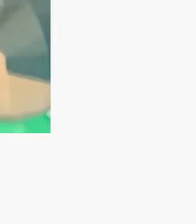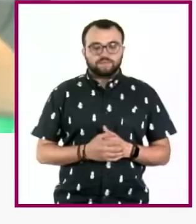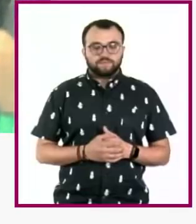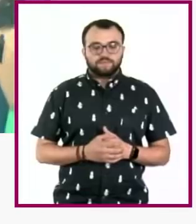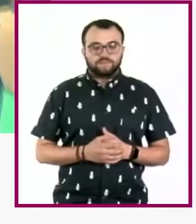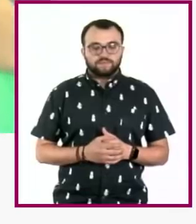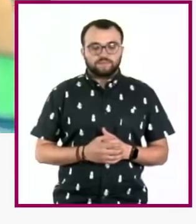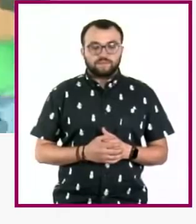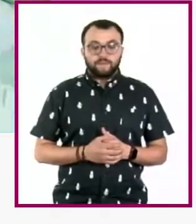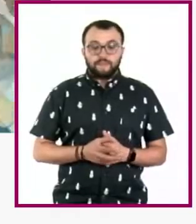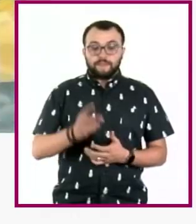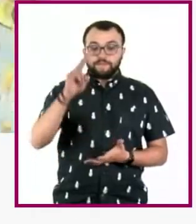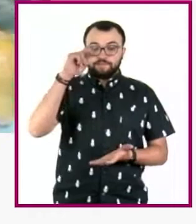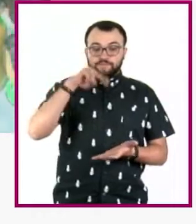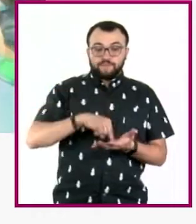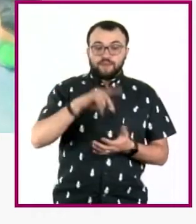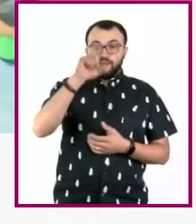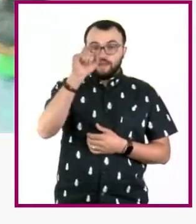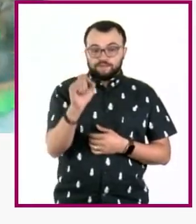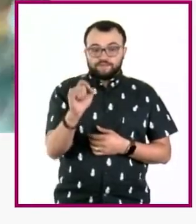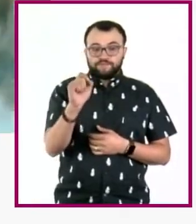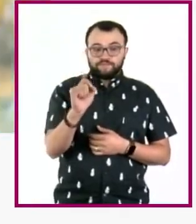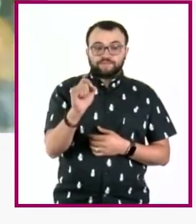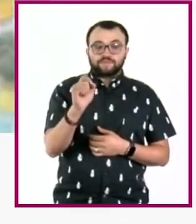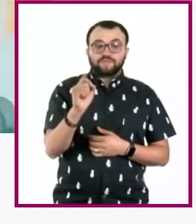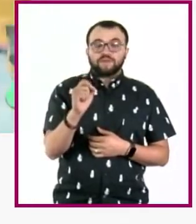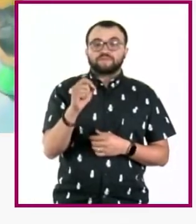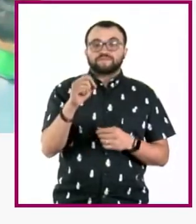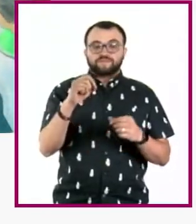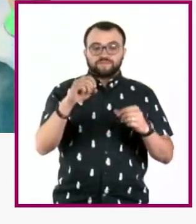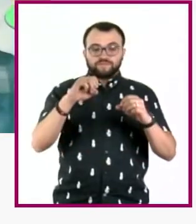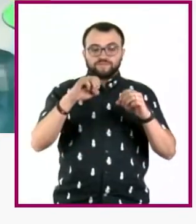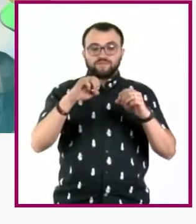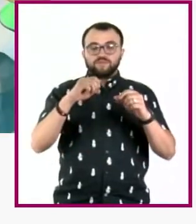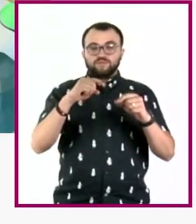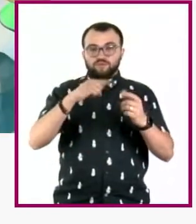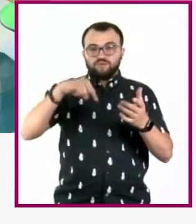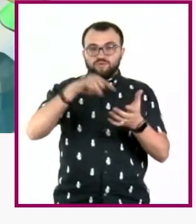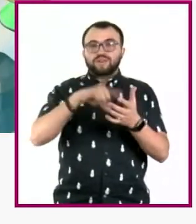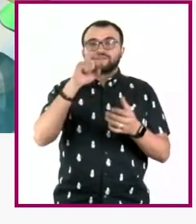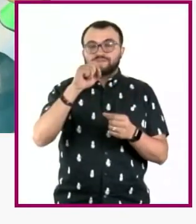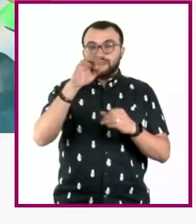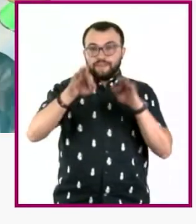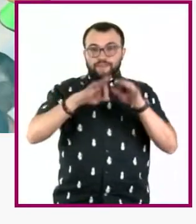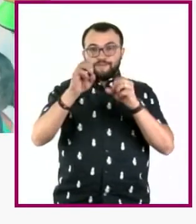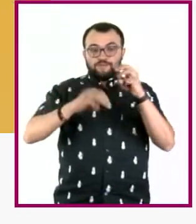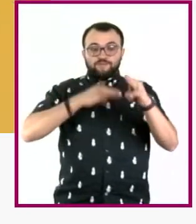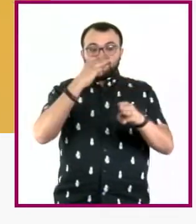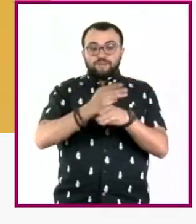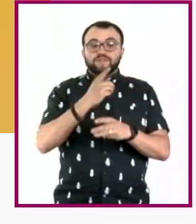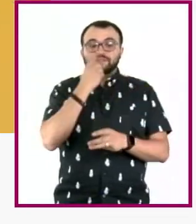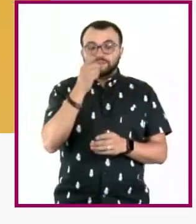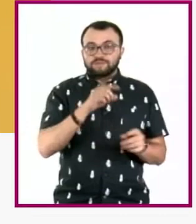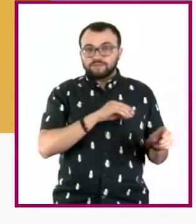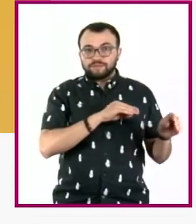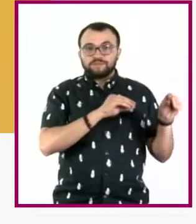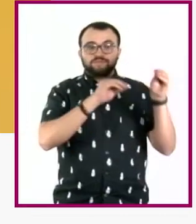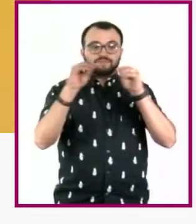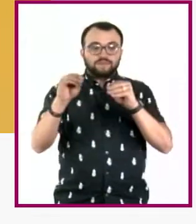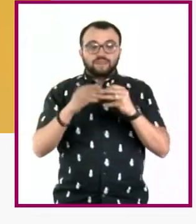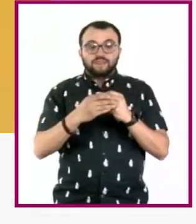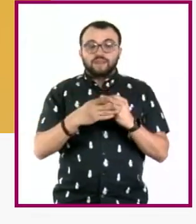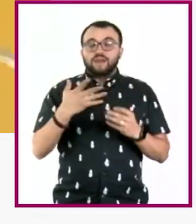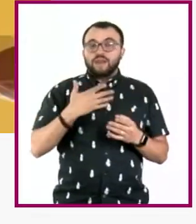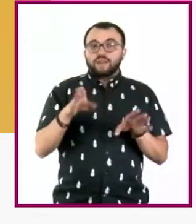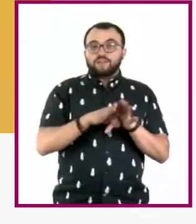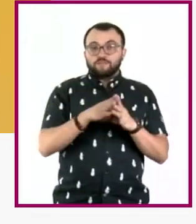2020, la Organización Internacional del Trabajo publicó un informe mundial sobre empleo juvenil. Destaca que hay un aumento de la exclusión de los jóvenes